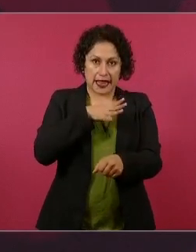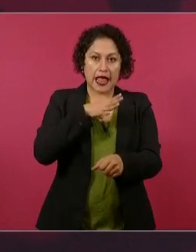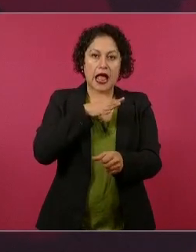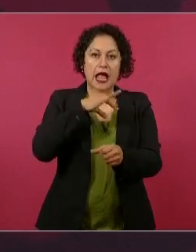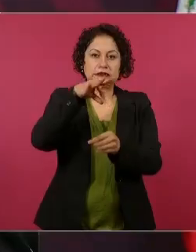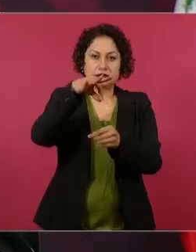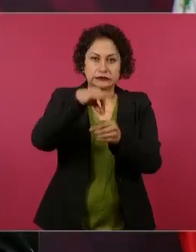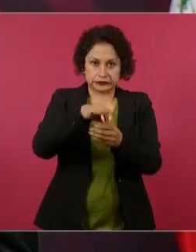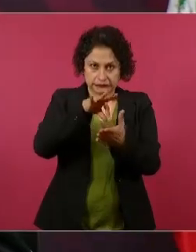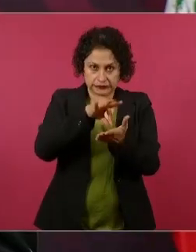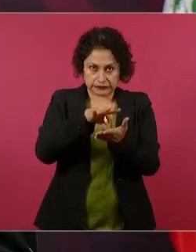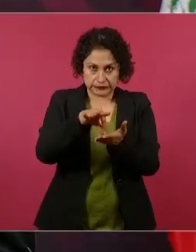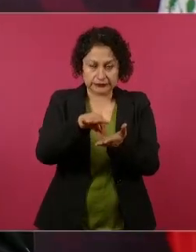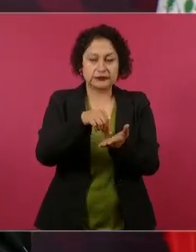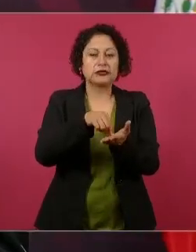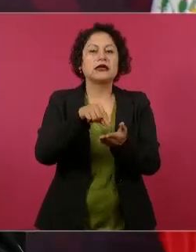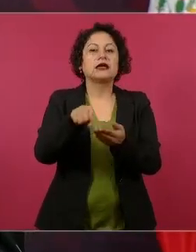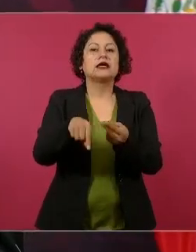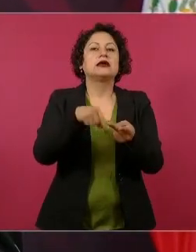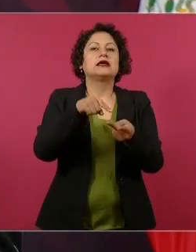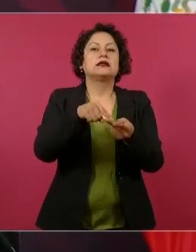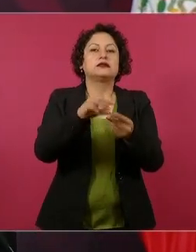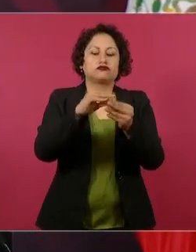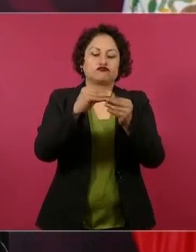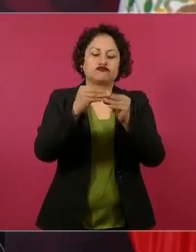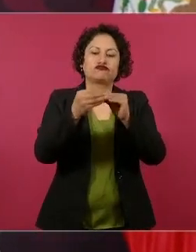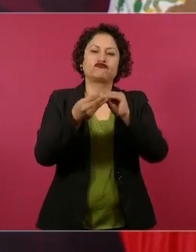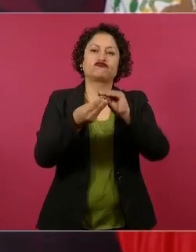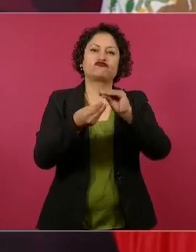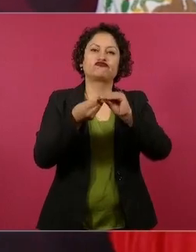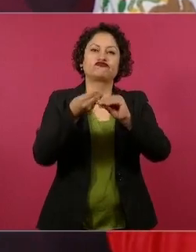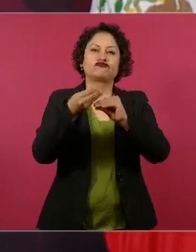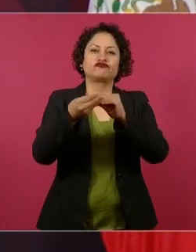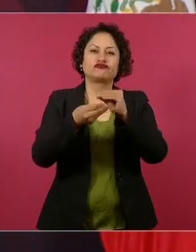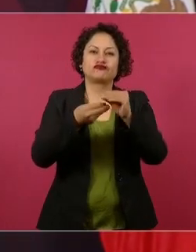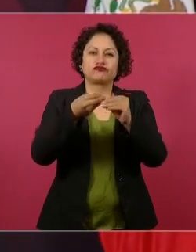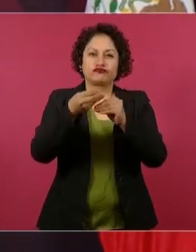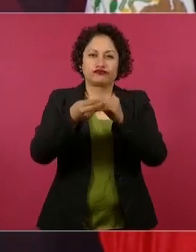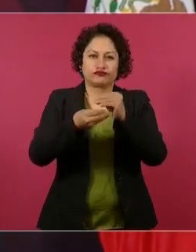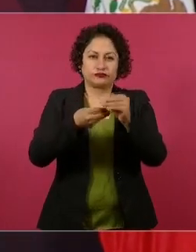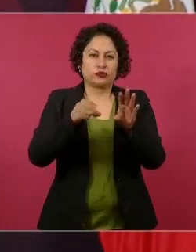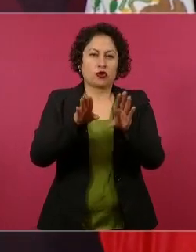y resulta que la guacamaya le quita la pulpa